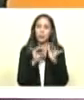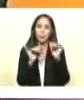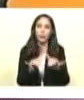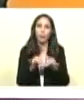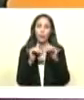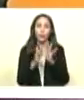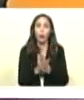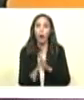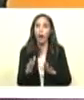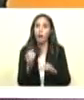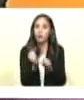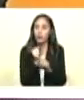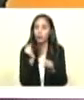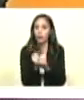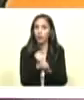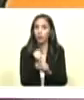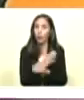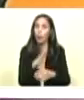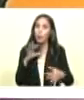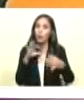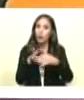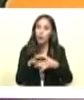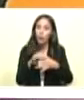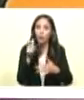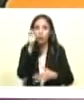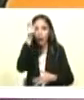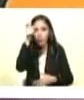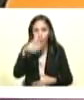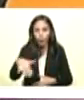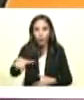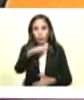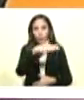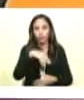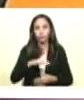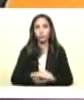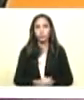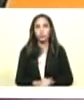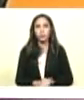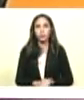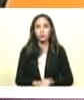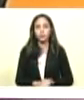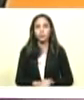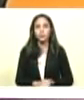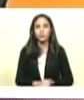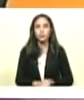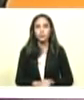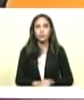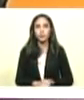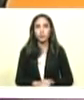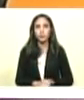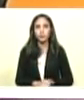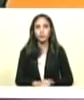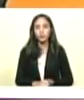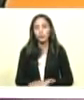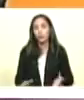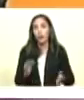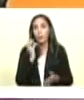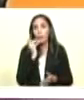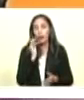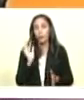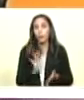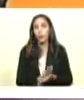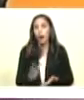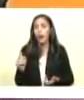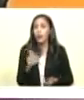al servicio de su legítimo propietario, el pueblo de Venezuela. Quienes ansían apoderarse de los